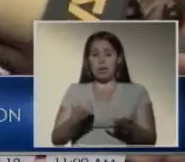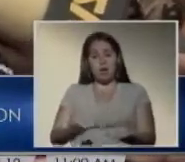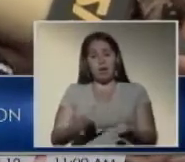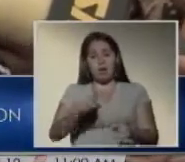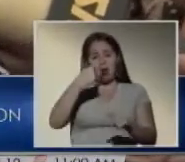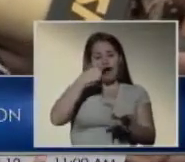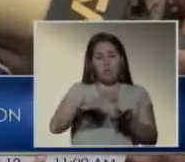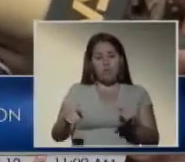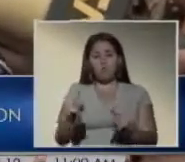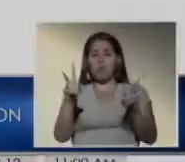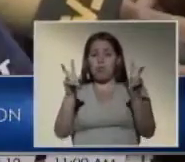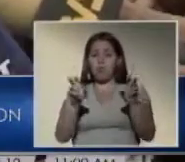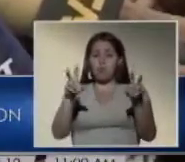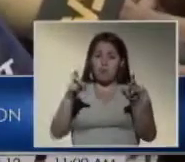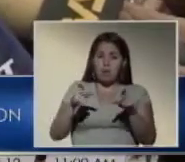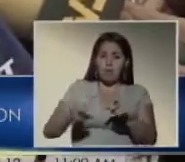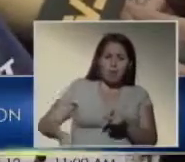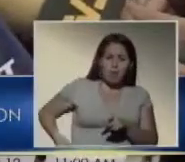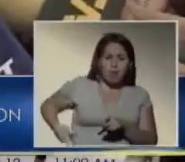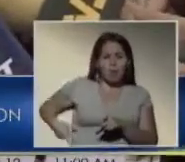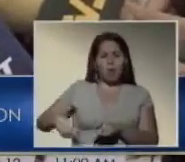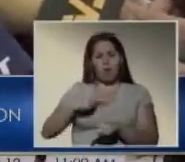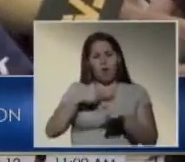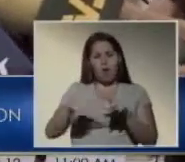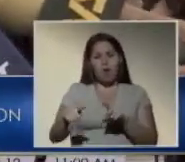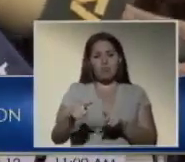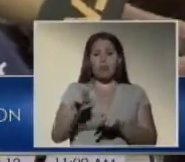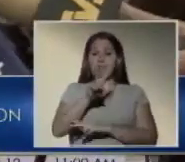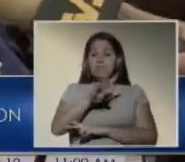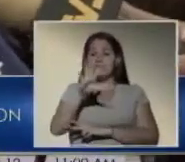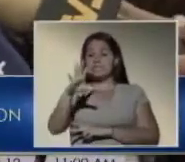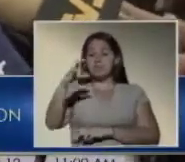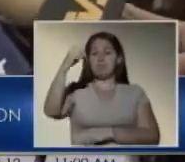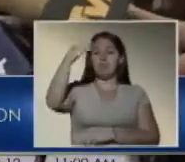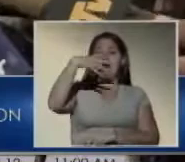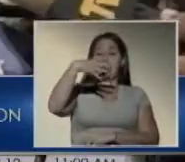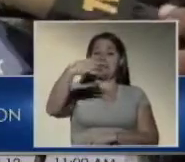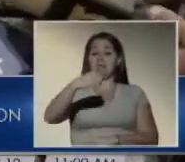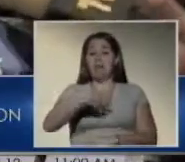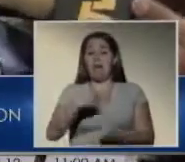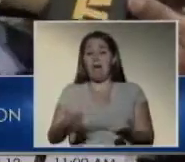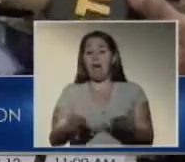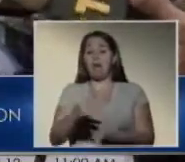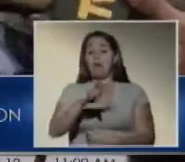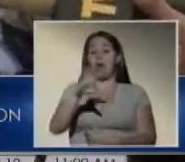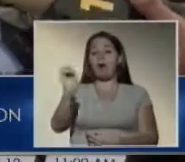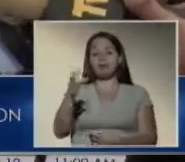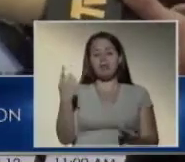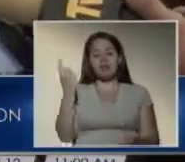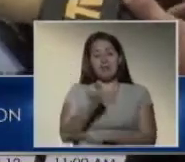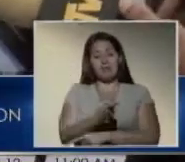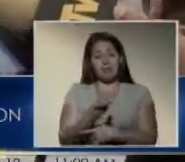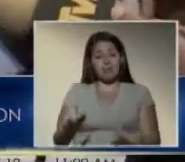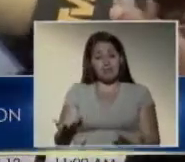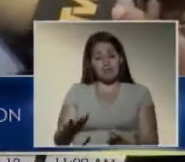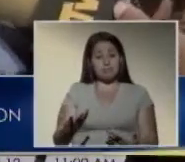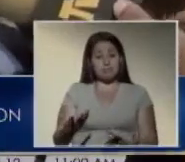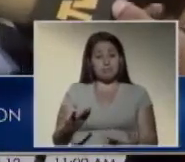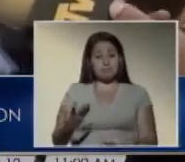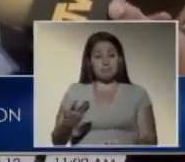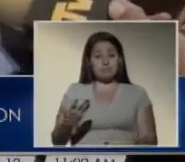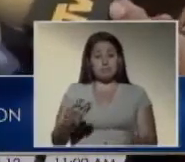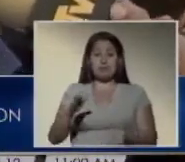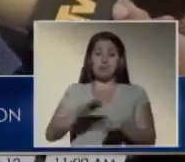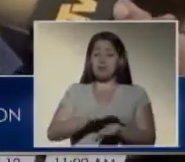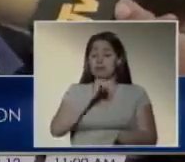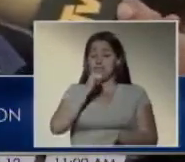otra lesión nueva en el colon. Y aparte de eso, de 25 radioterapias, tuve que subir a 40 radioterapias, y esa es una cosa que eso le